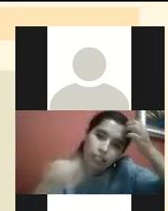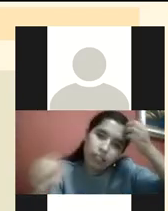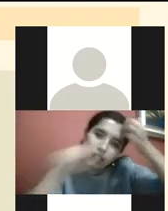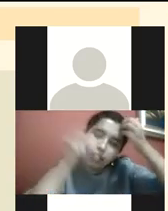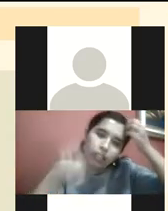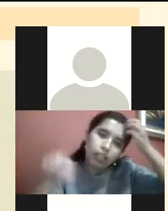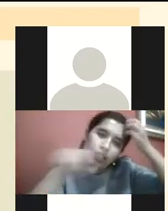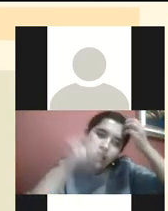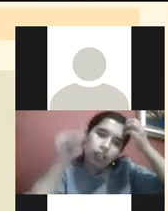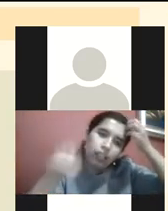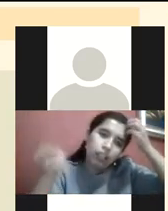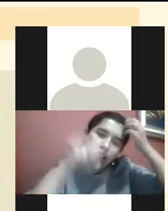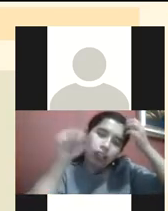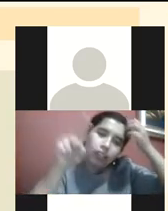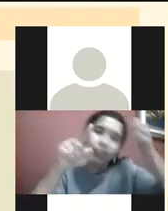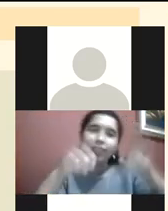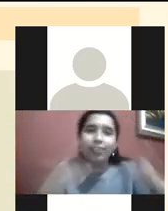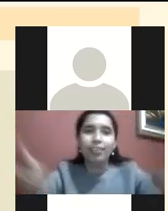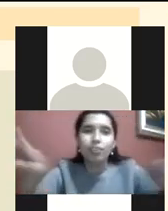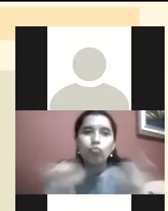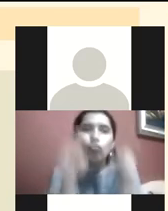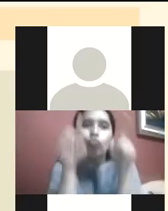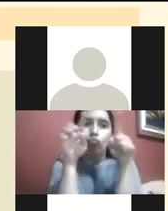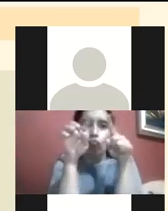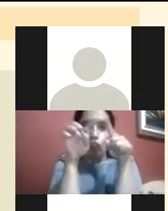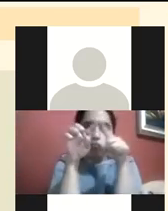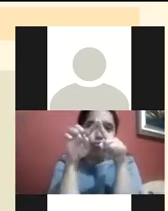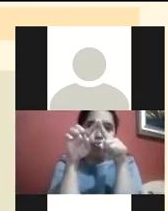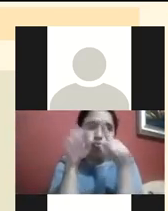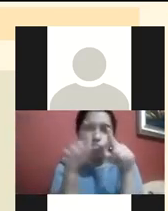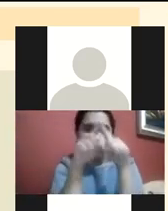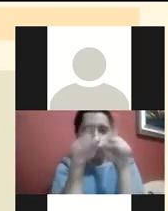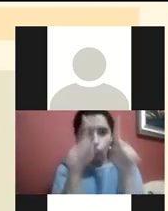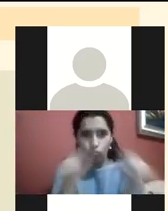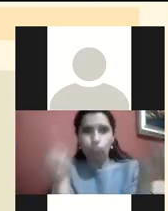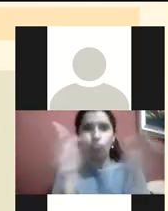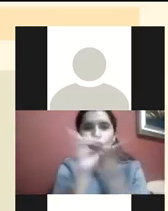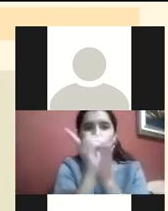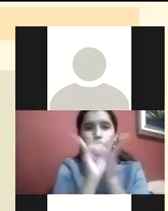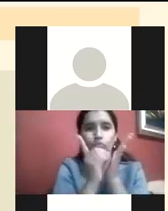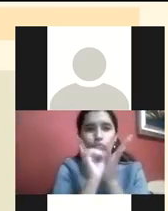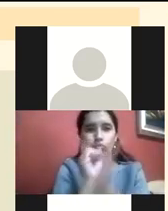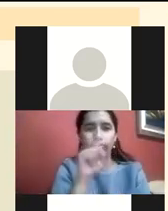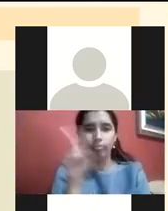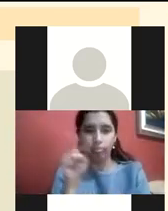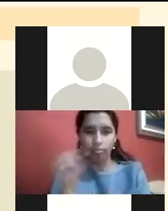49. Ok, eso ya nos da una gráfica normal. Y si le pongo yo aquí el valor de Z,